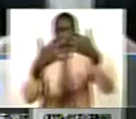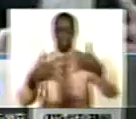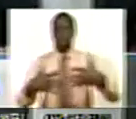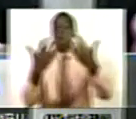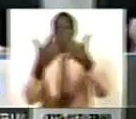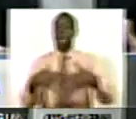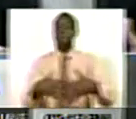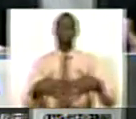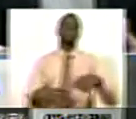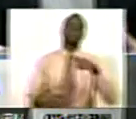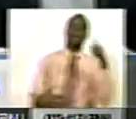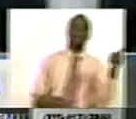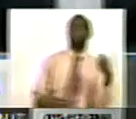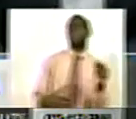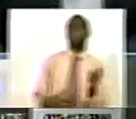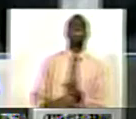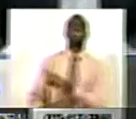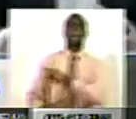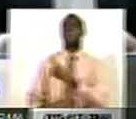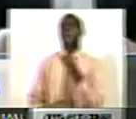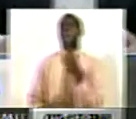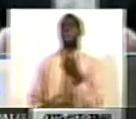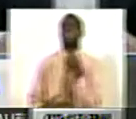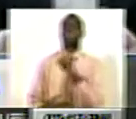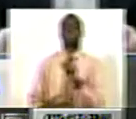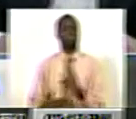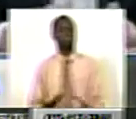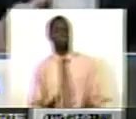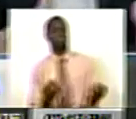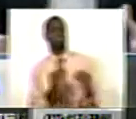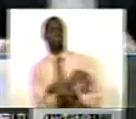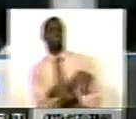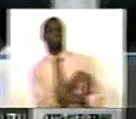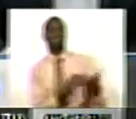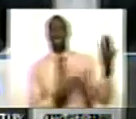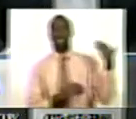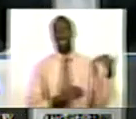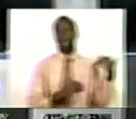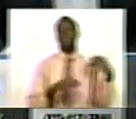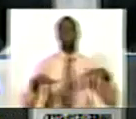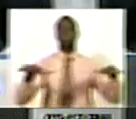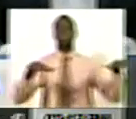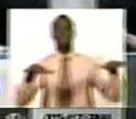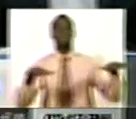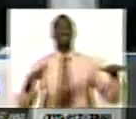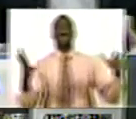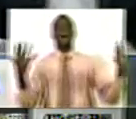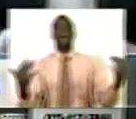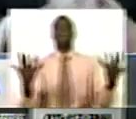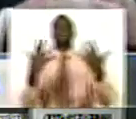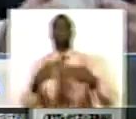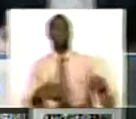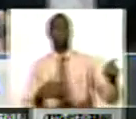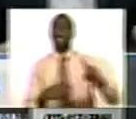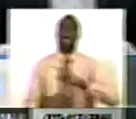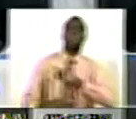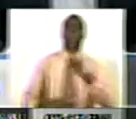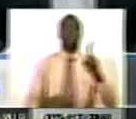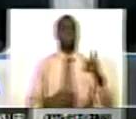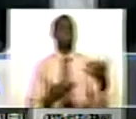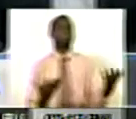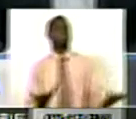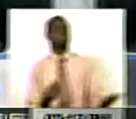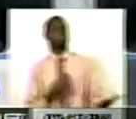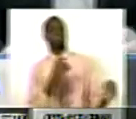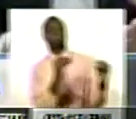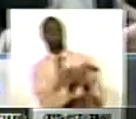diciendo que tampoco les gusta el carnet. Entonces hay algo ahí, hay una especie de dicotomía que no se entiende muy bien, pero sin lugar a duda el pueblo, como siempre, lo ha entendido